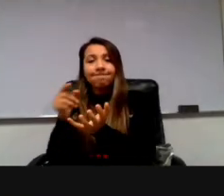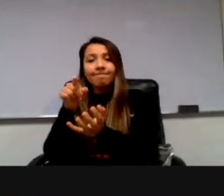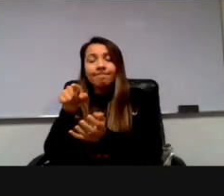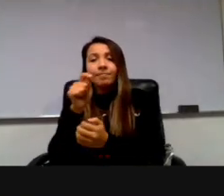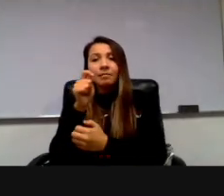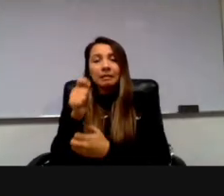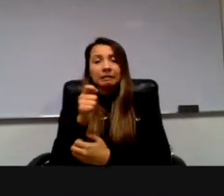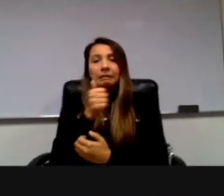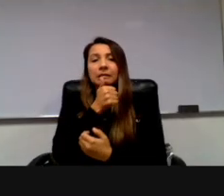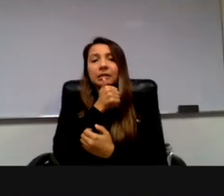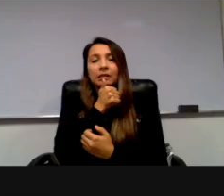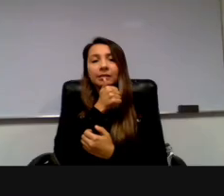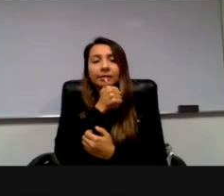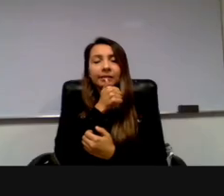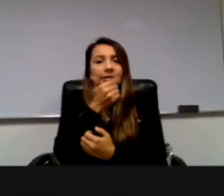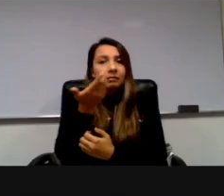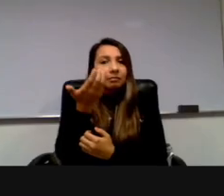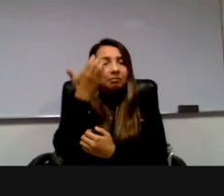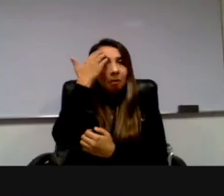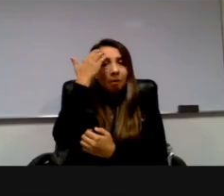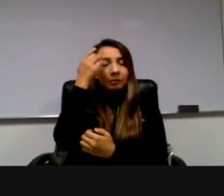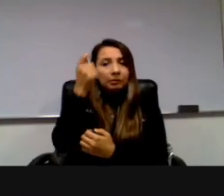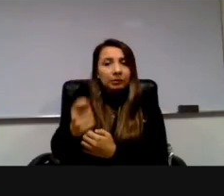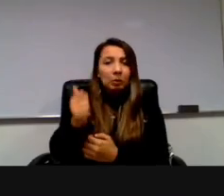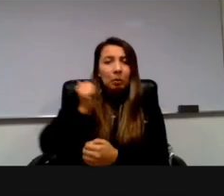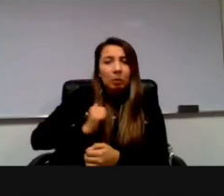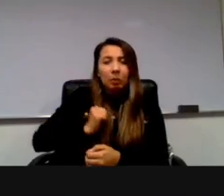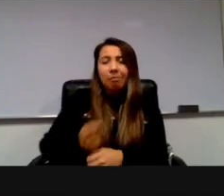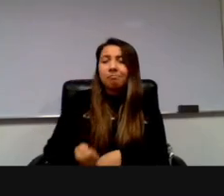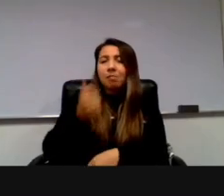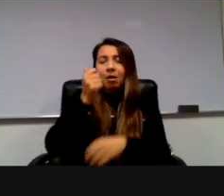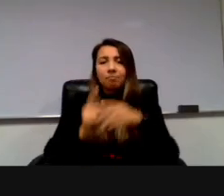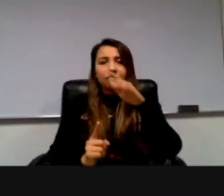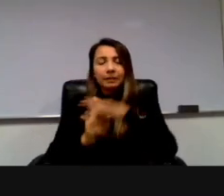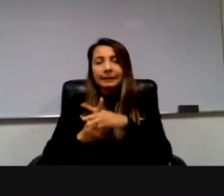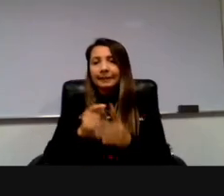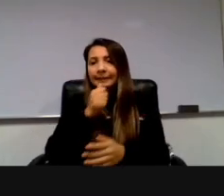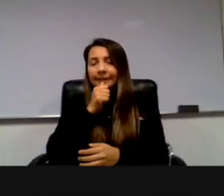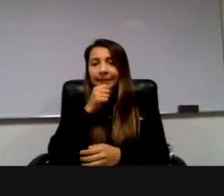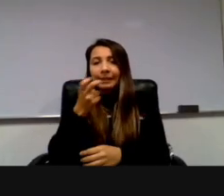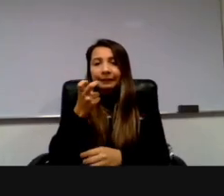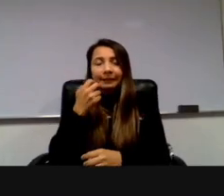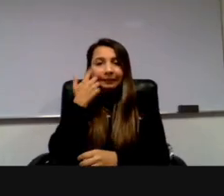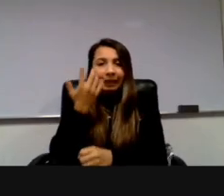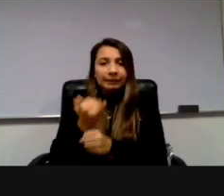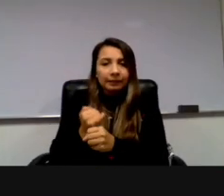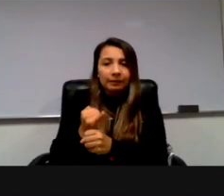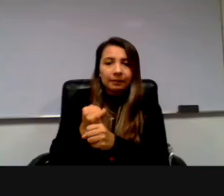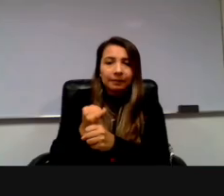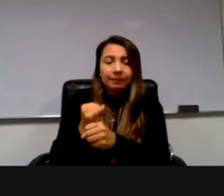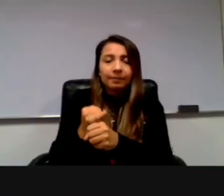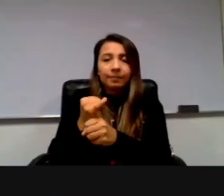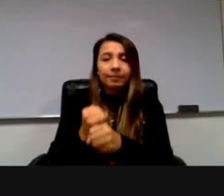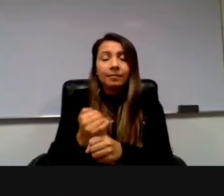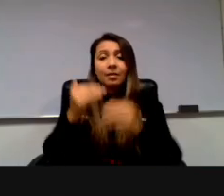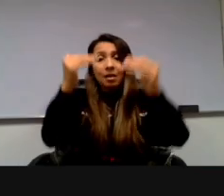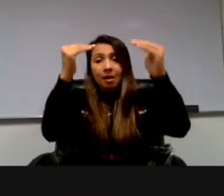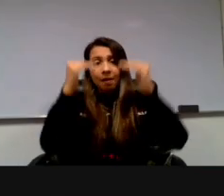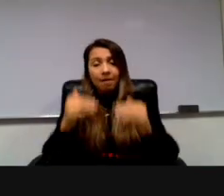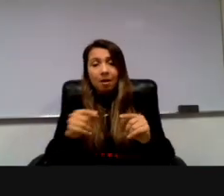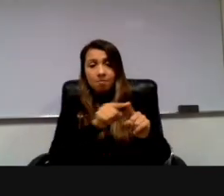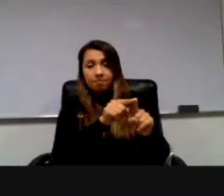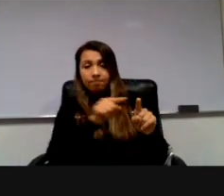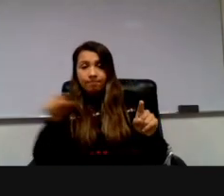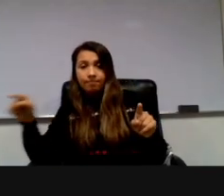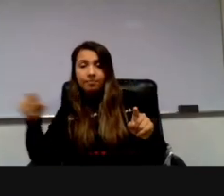nuestro desconocimiento acerca de los primeros seres vivos, lo que tratamos de conocer, y abajo pues vemos la flecha del tiempo,